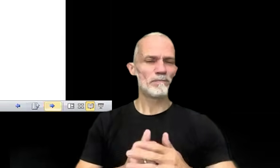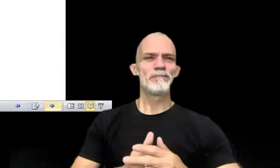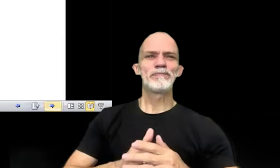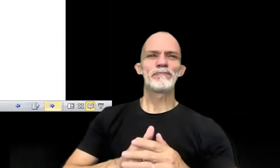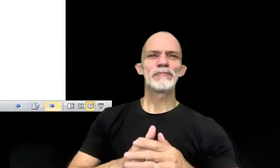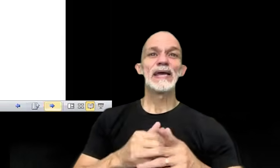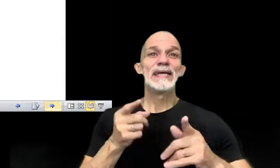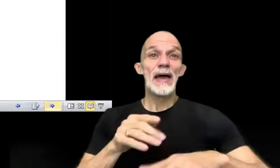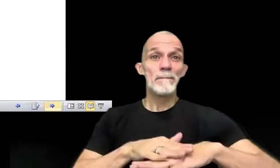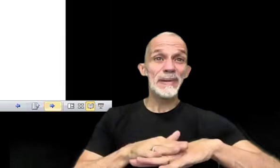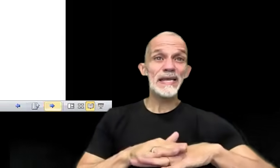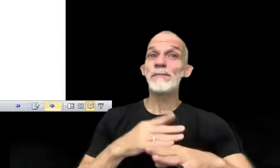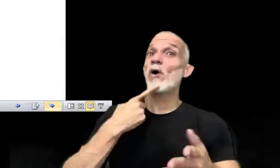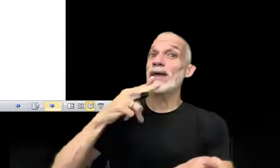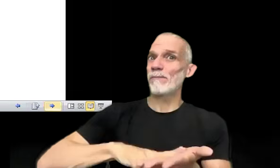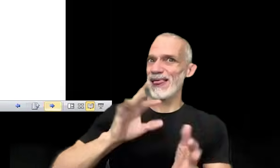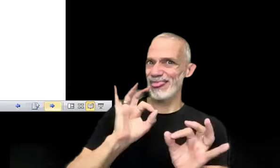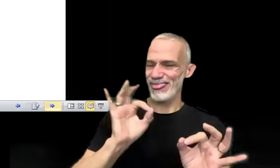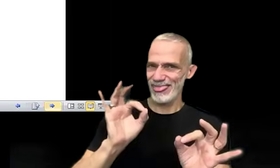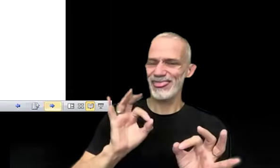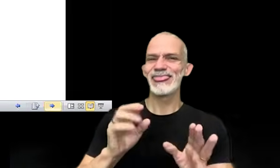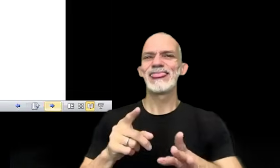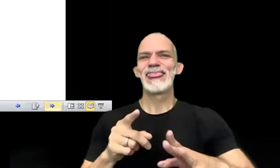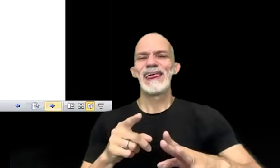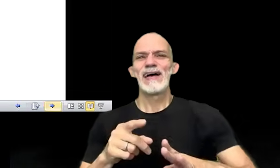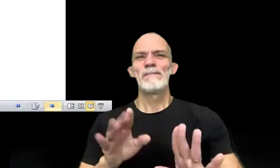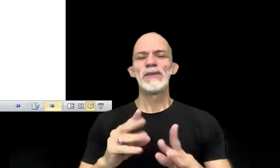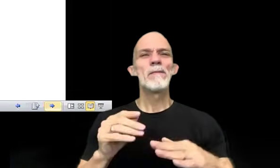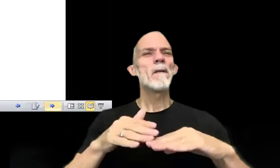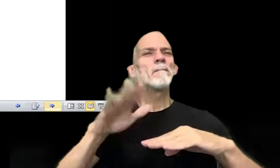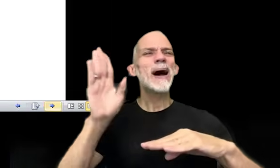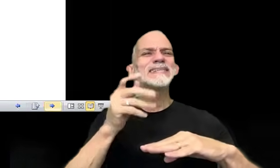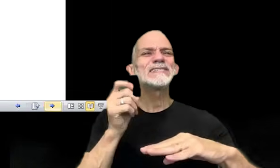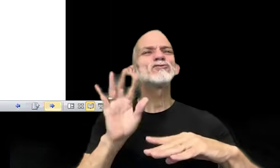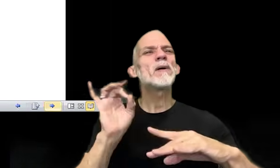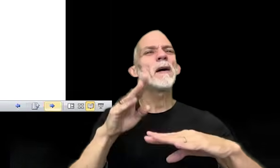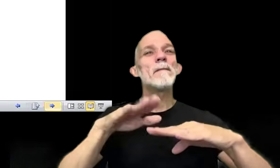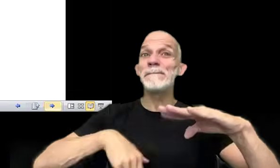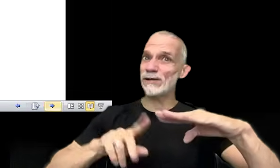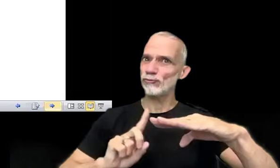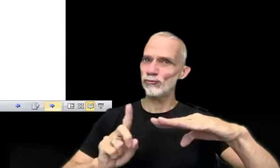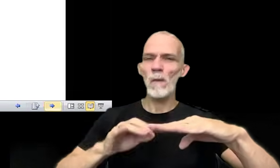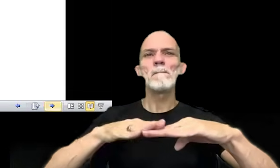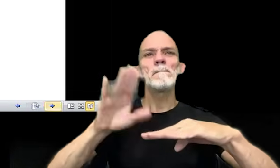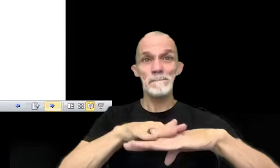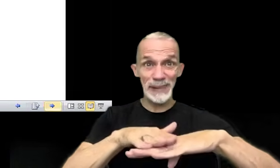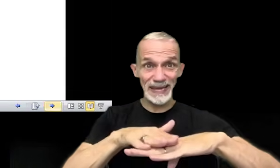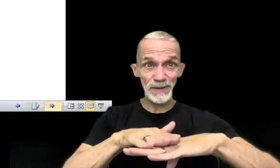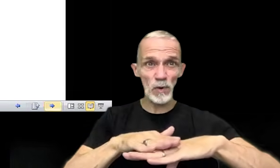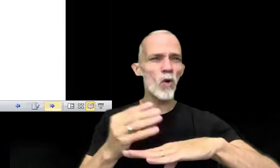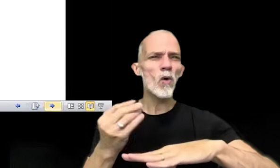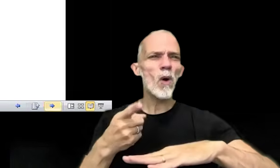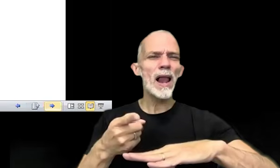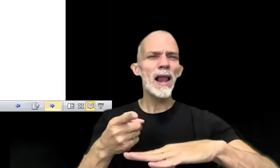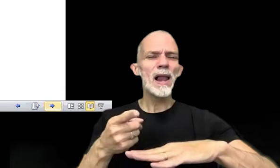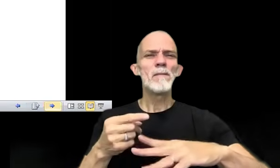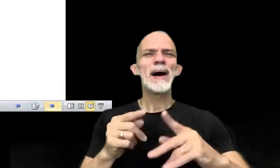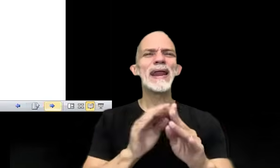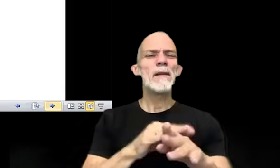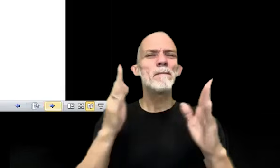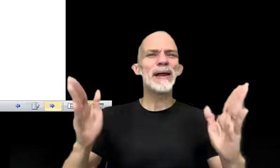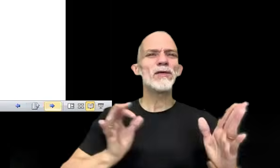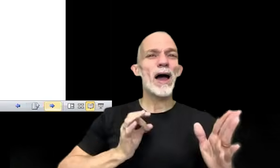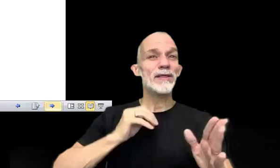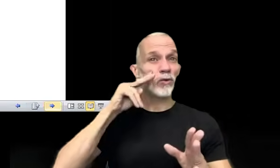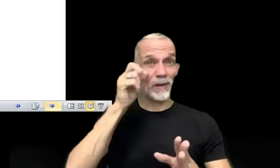decir que este mínimo van a tributar el impuesto por encima de este mínimo no imponible. El mínimo no imponible para el